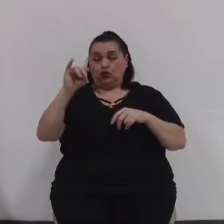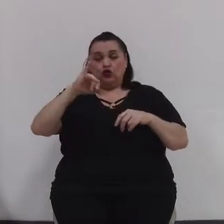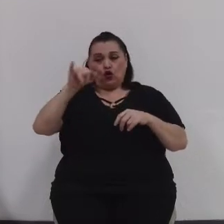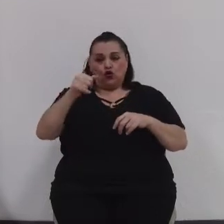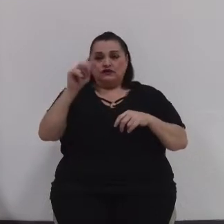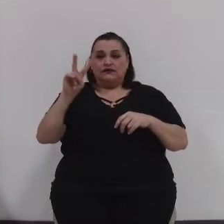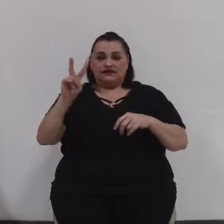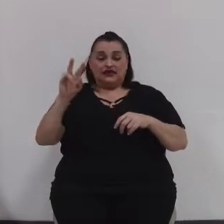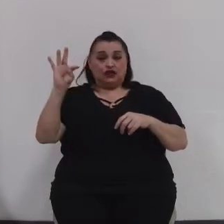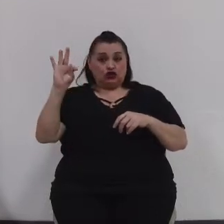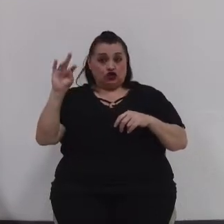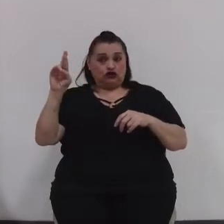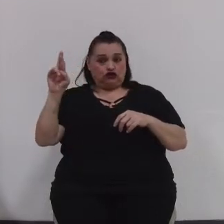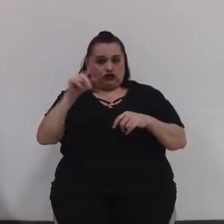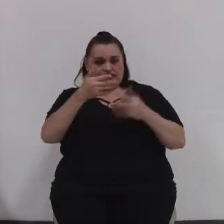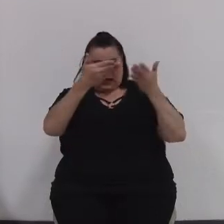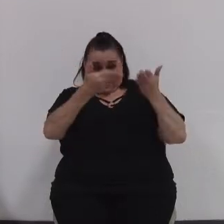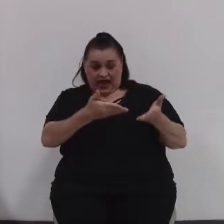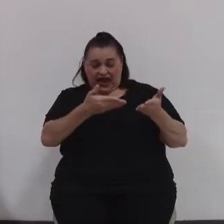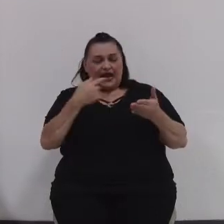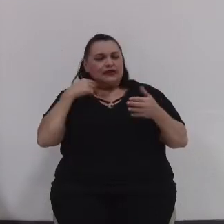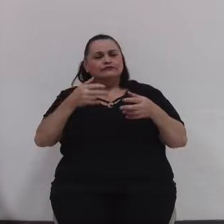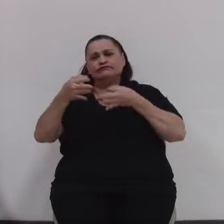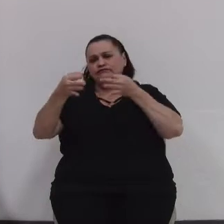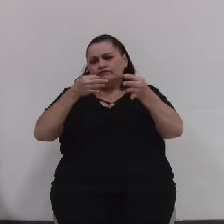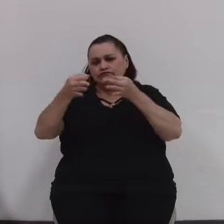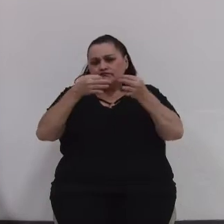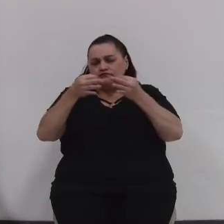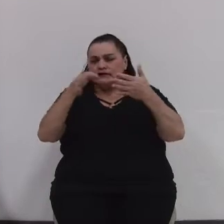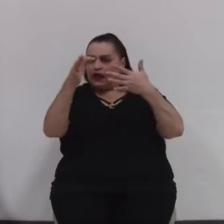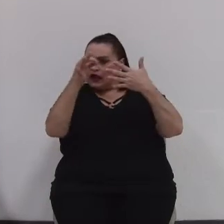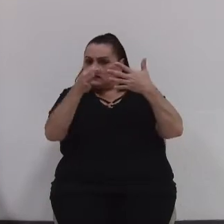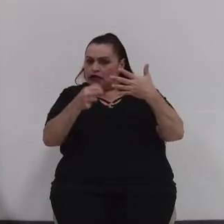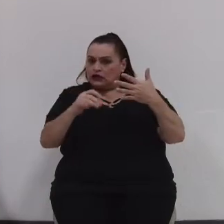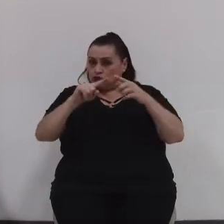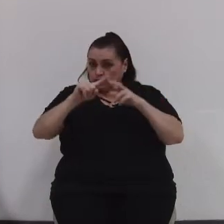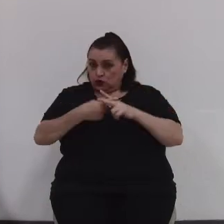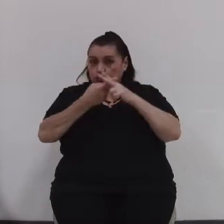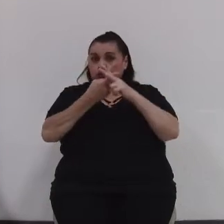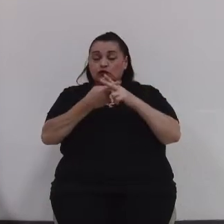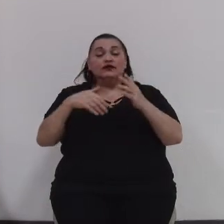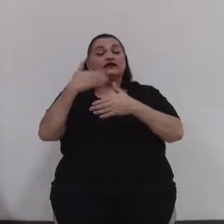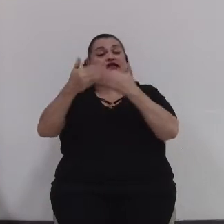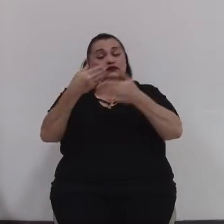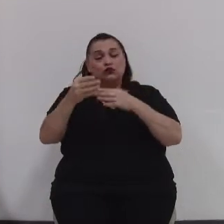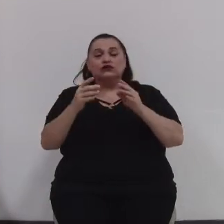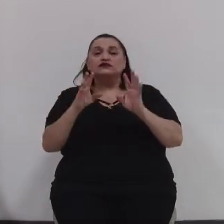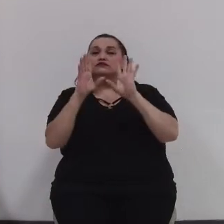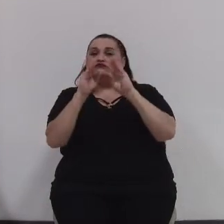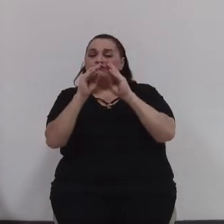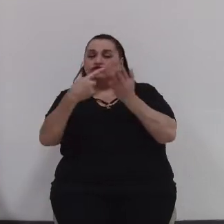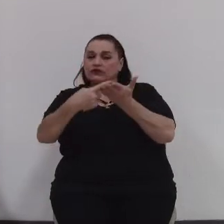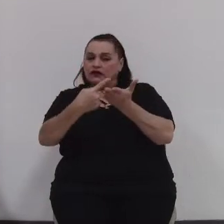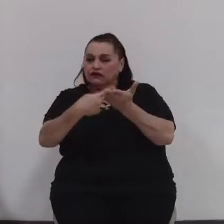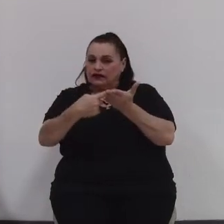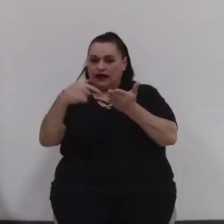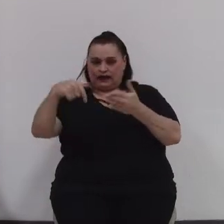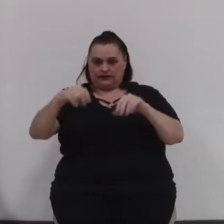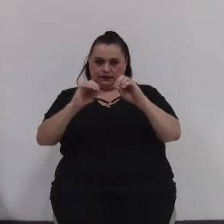Rodríguez, quien brindará unos hallazgos introductorios para posteriormente moderar el foro programado para esta